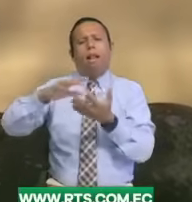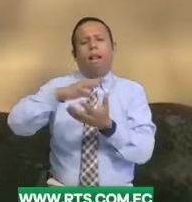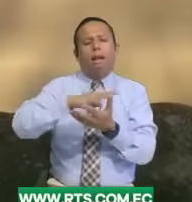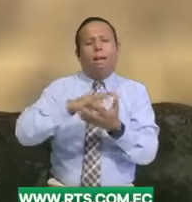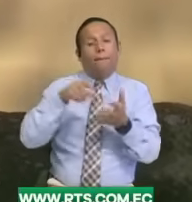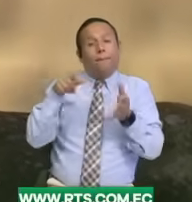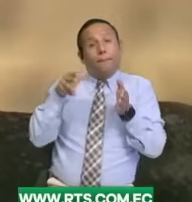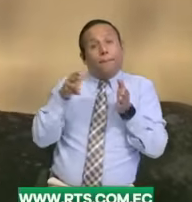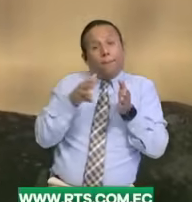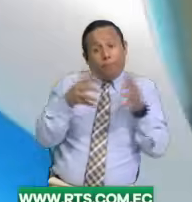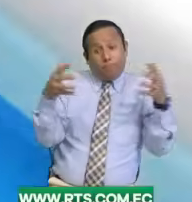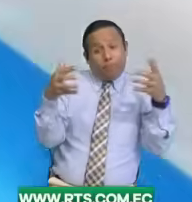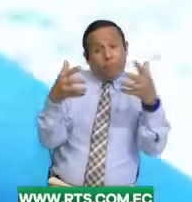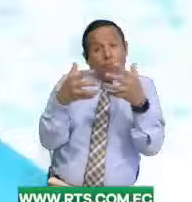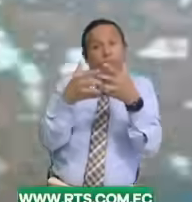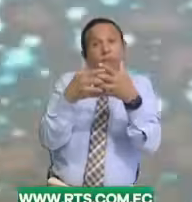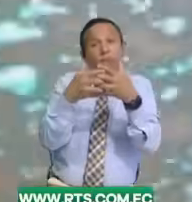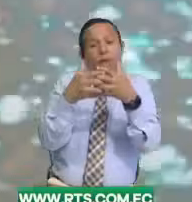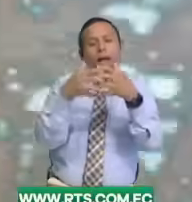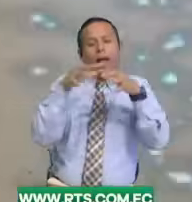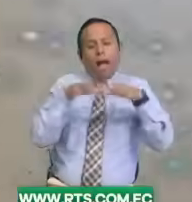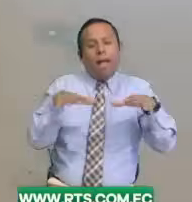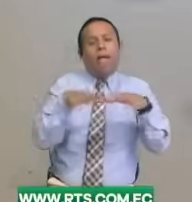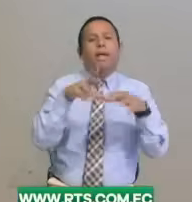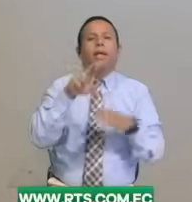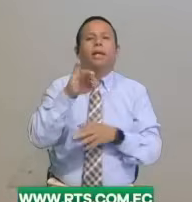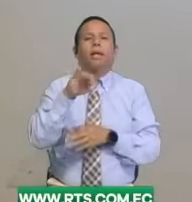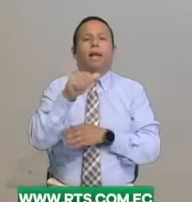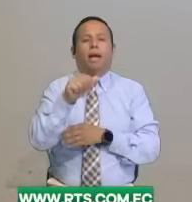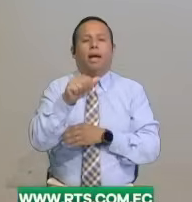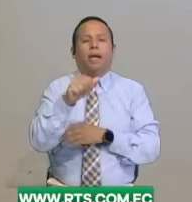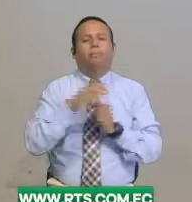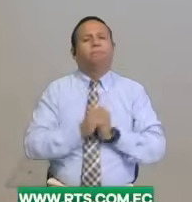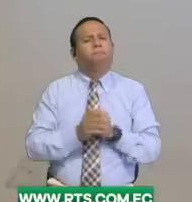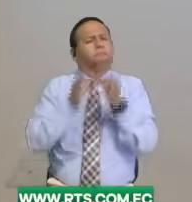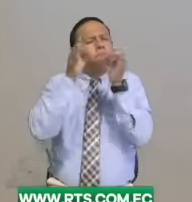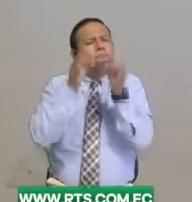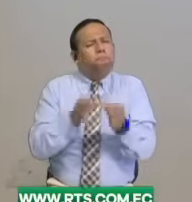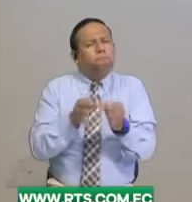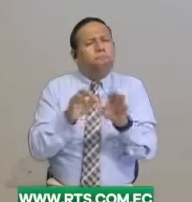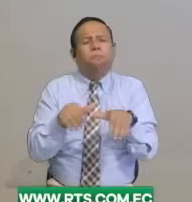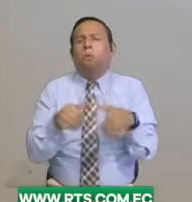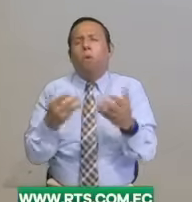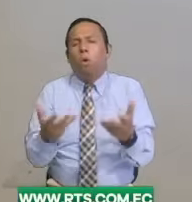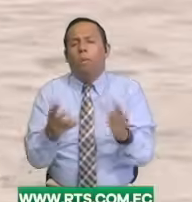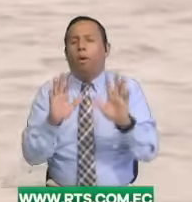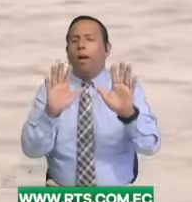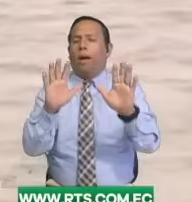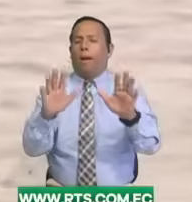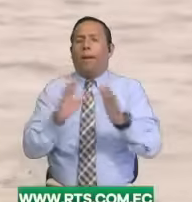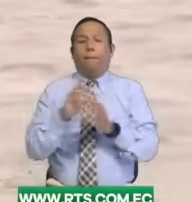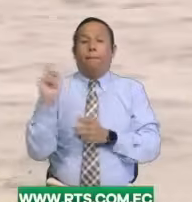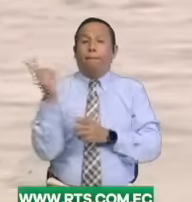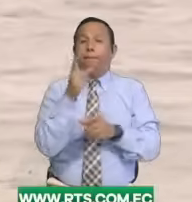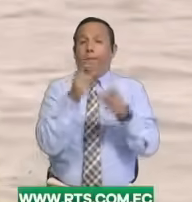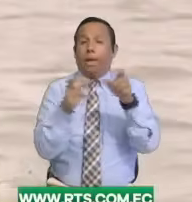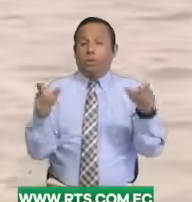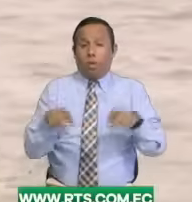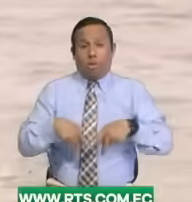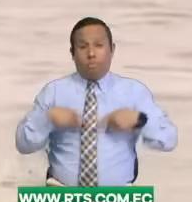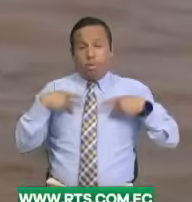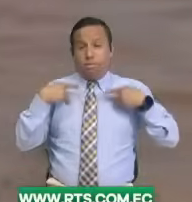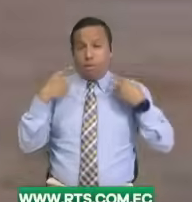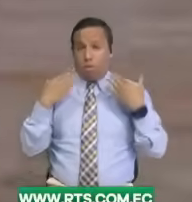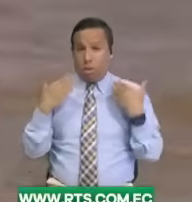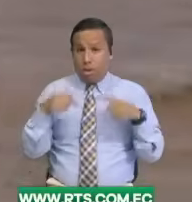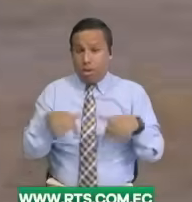la ría, esa unión que hay, ¿no? Aunque esta precisión no se la hace como se debería, para el conocimiento de quienes viven en esta